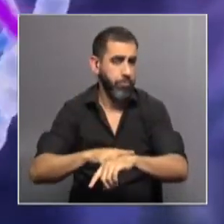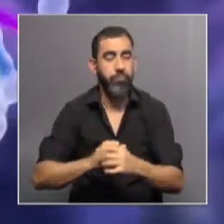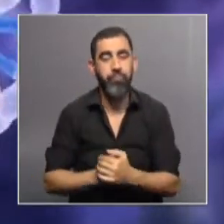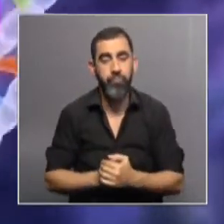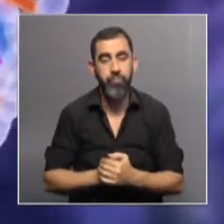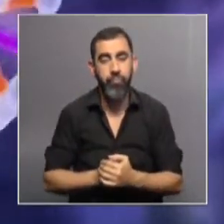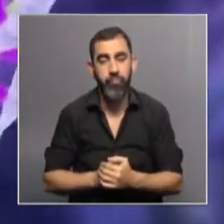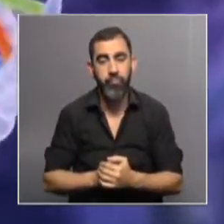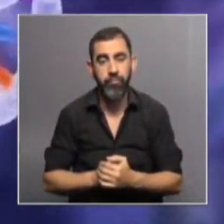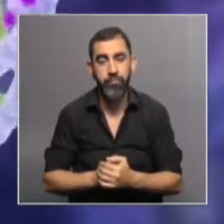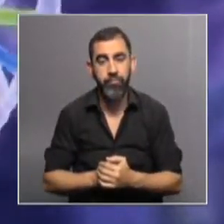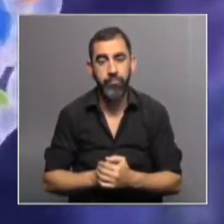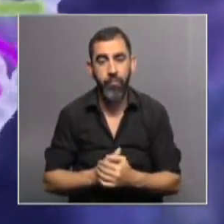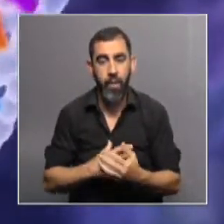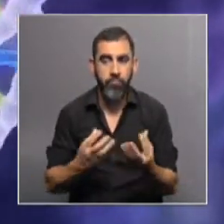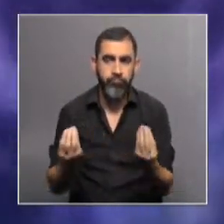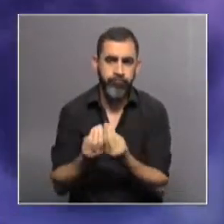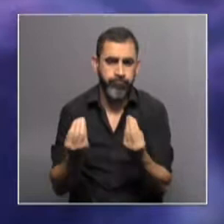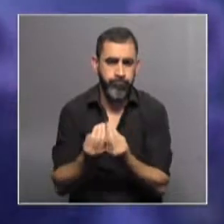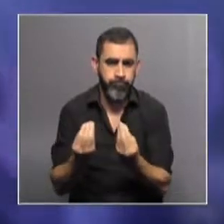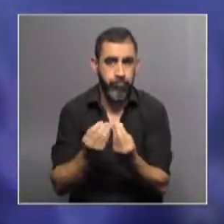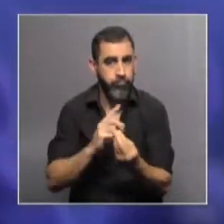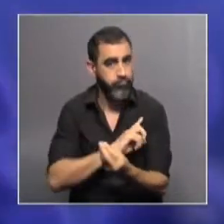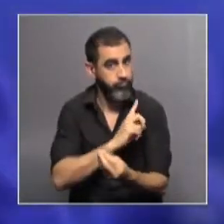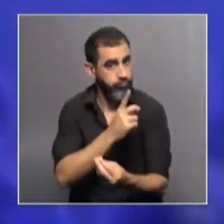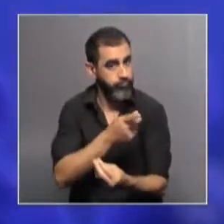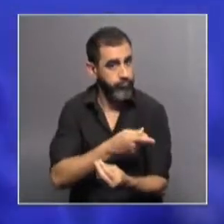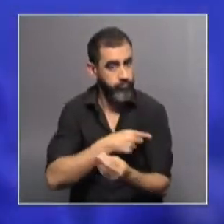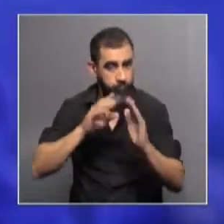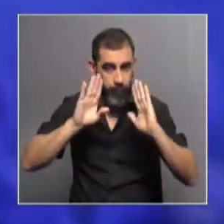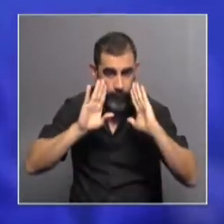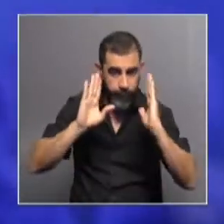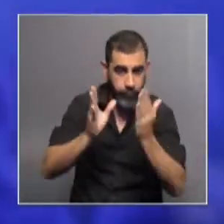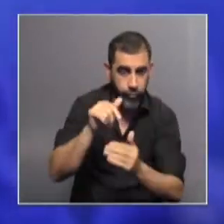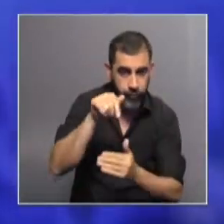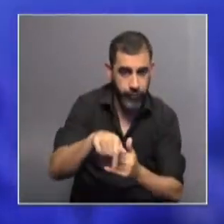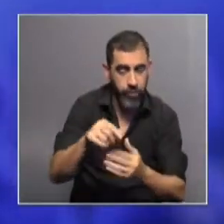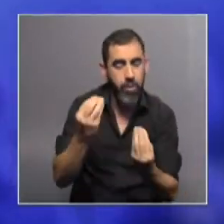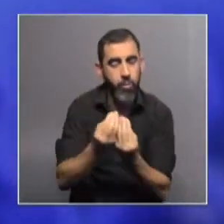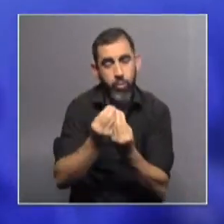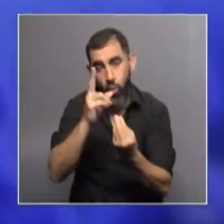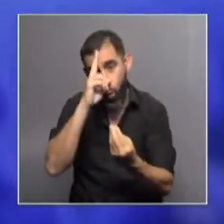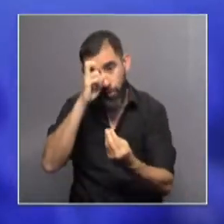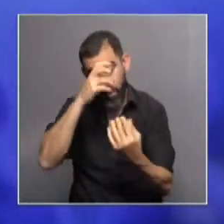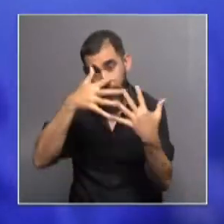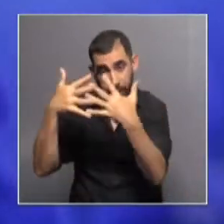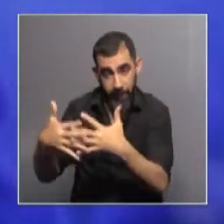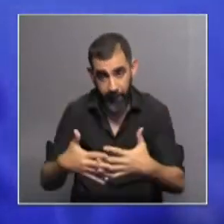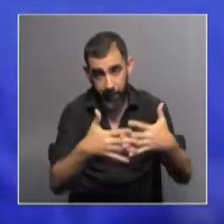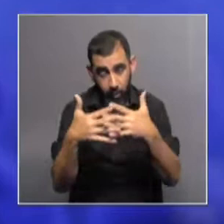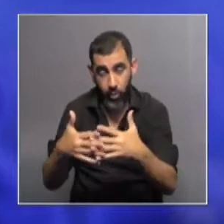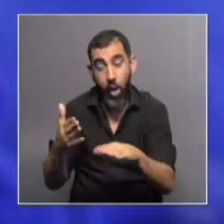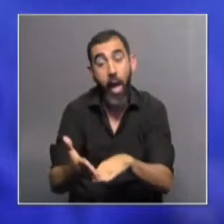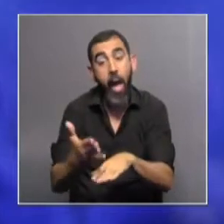ya es tan masivo y tan potente el enfoque este que muchos hospitales en Estados Unidos ofrecen